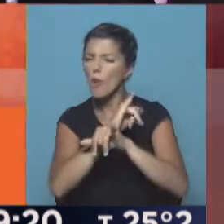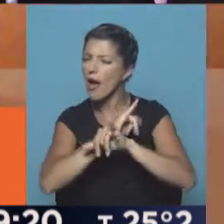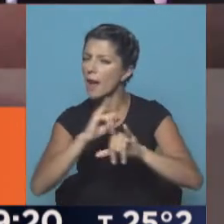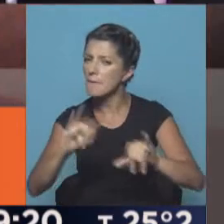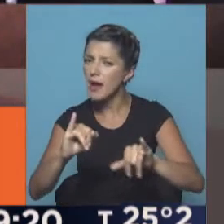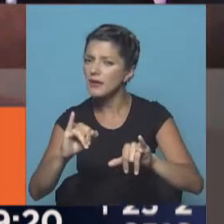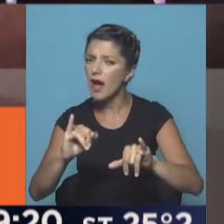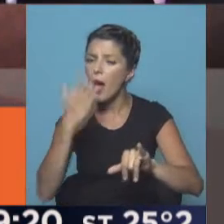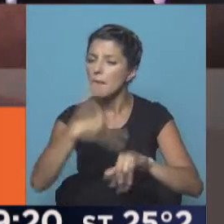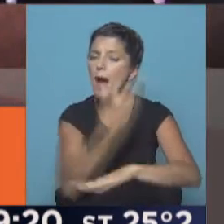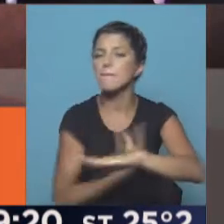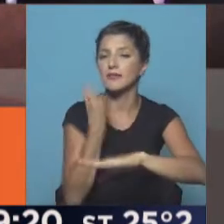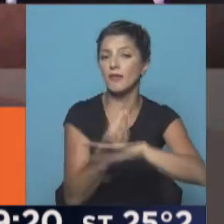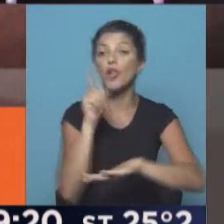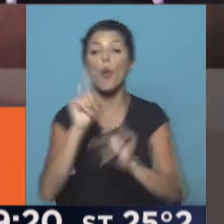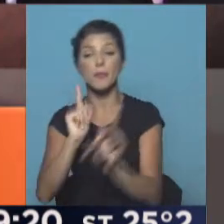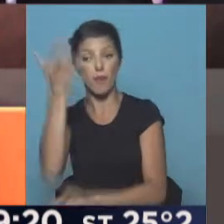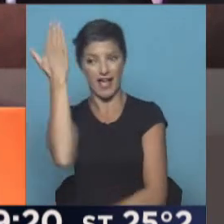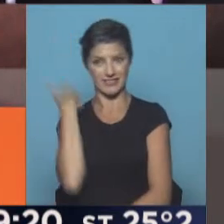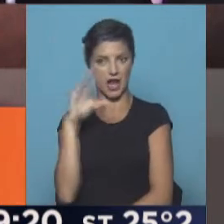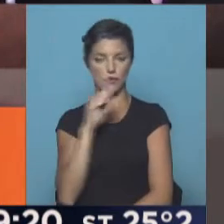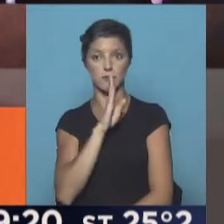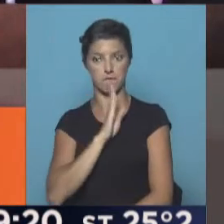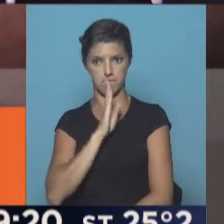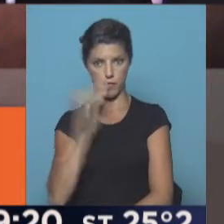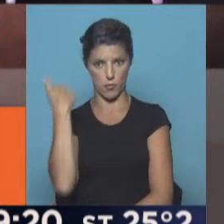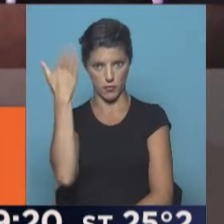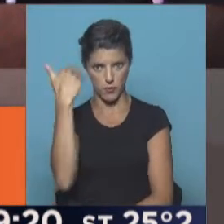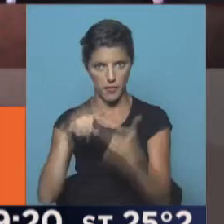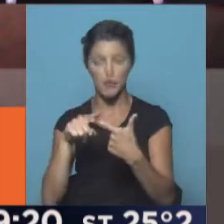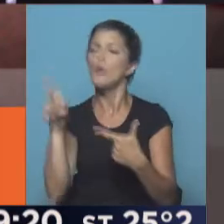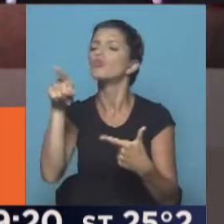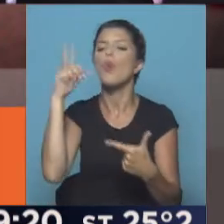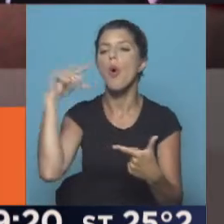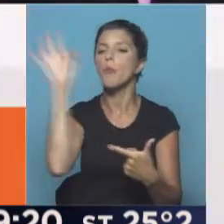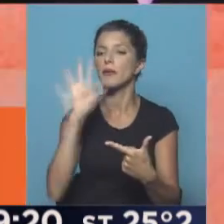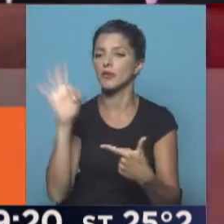tendremos como presidente de los Estados Unidos? ¿Cuál es su expectativa, su análisis?